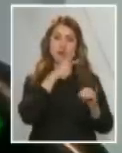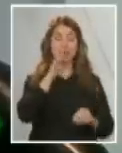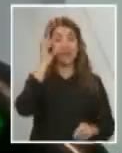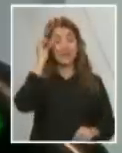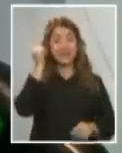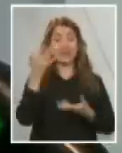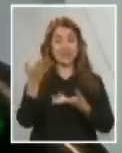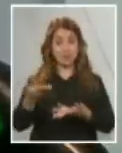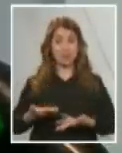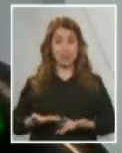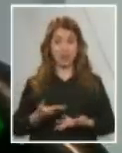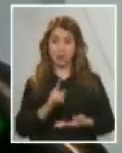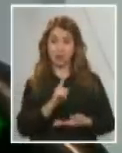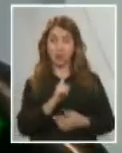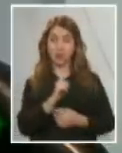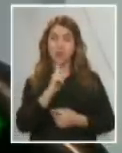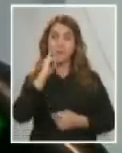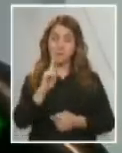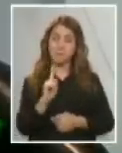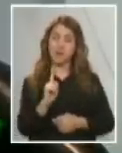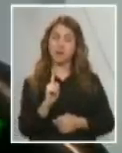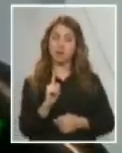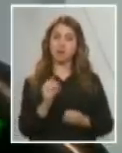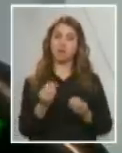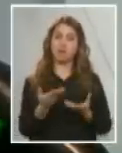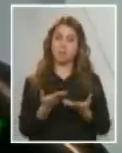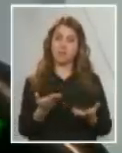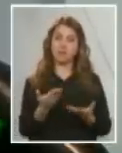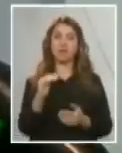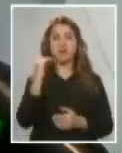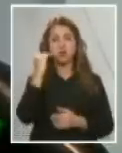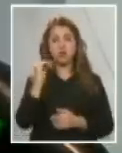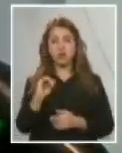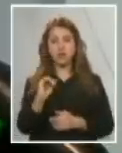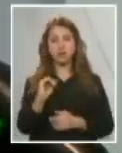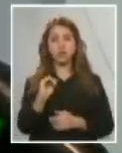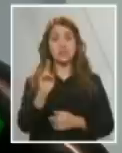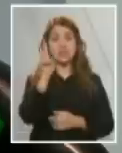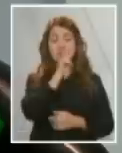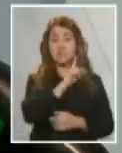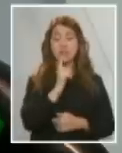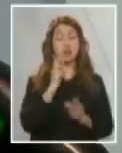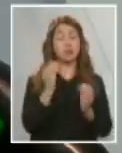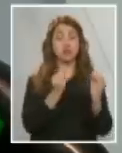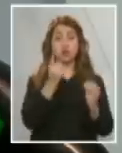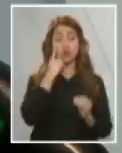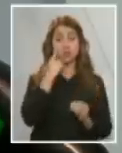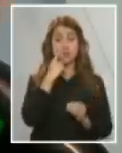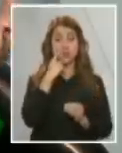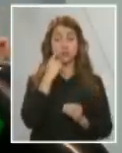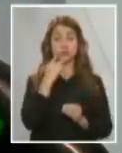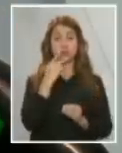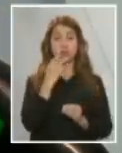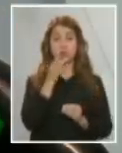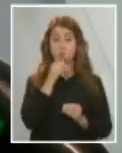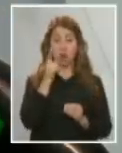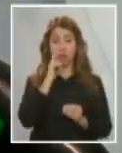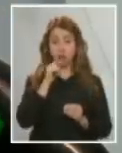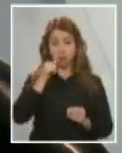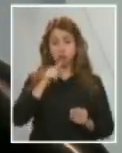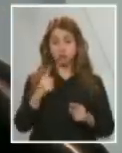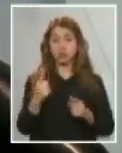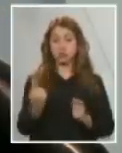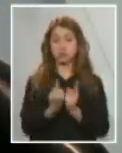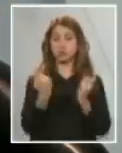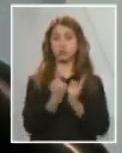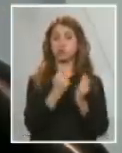que llegaron, ¿no? Pero es notable cómo los chiquillos, sin tener tanto conocimiento, porque no están en el cotidiano con